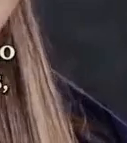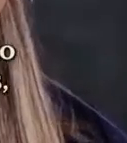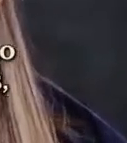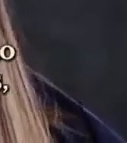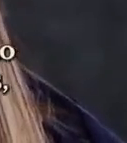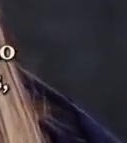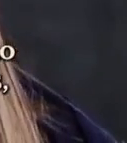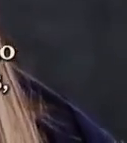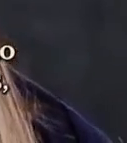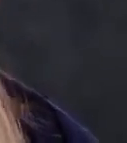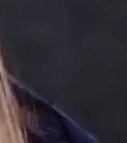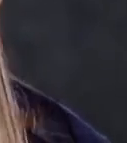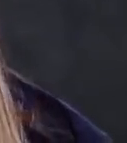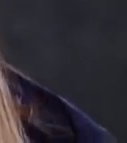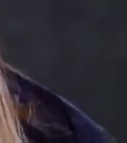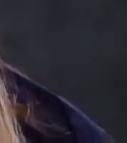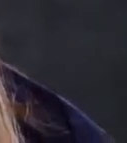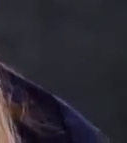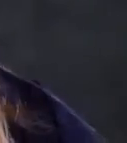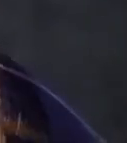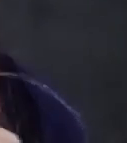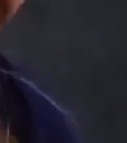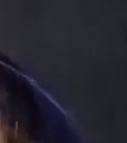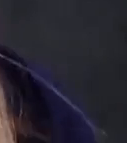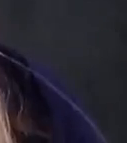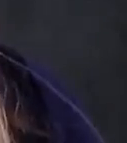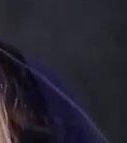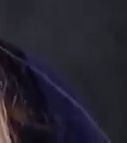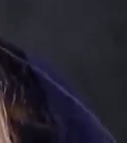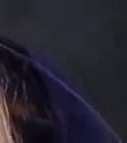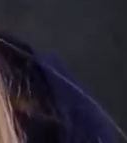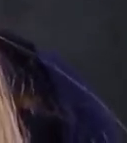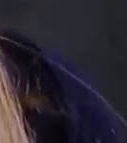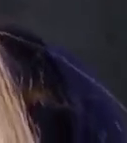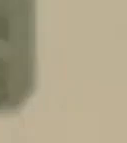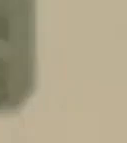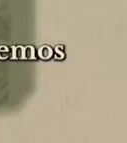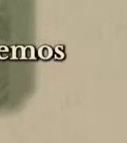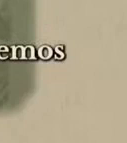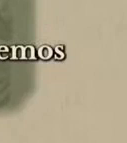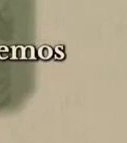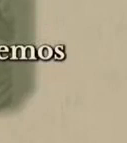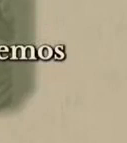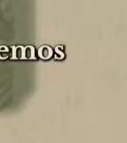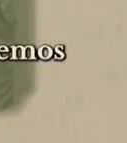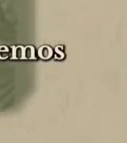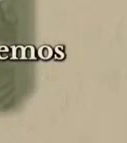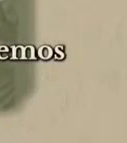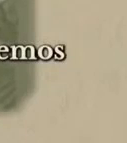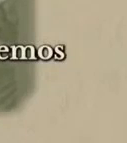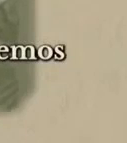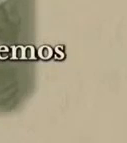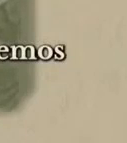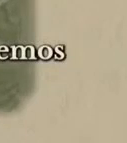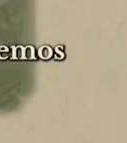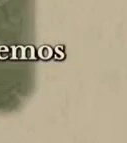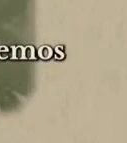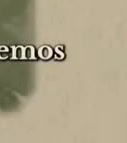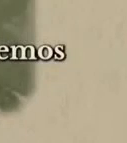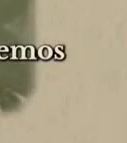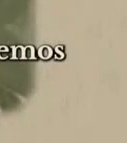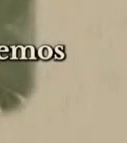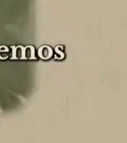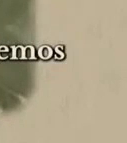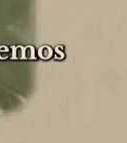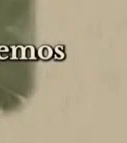última de las cosas aunque no se vea mucho es lo más importante es el rey en la silueta que vemos en todas las